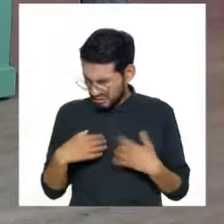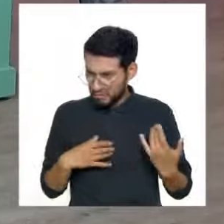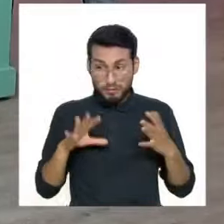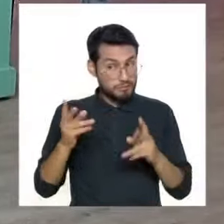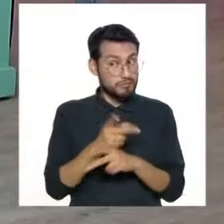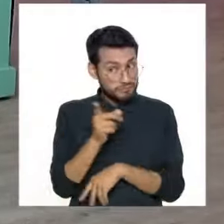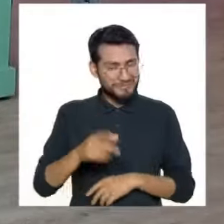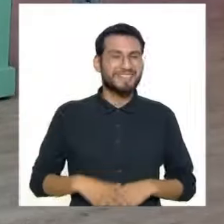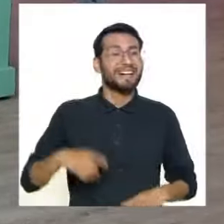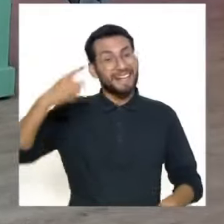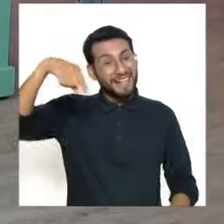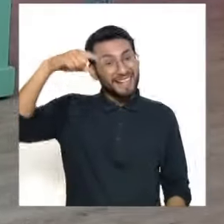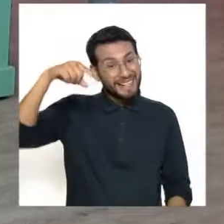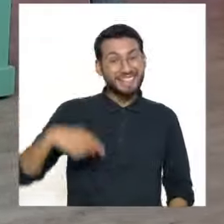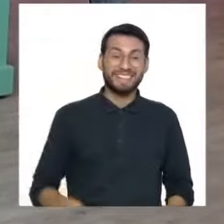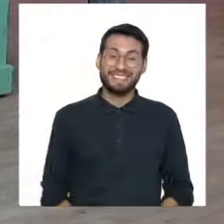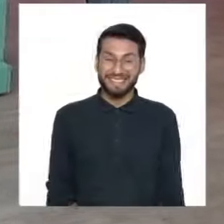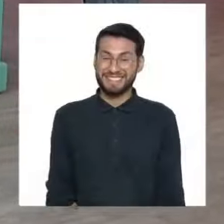peor ya